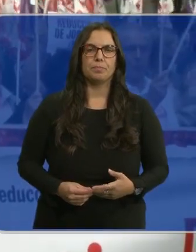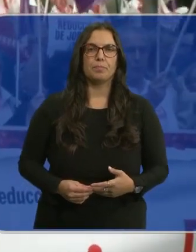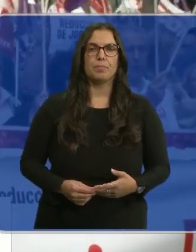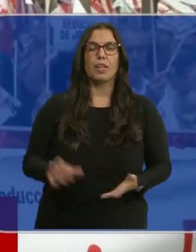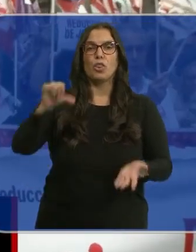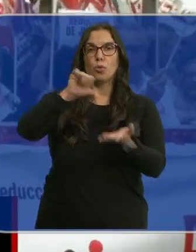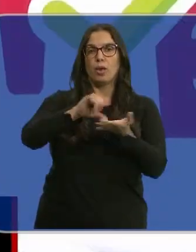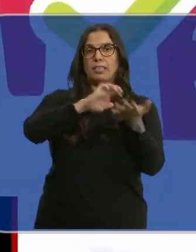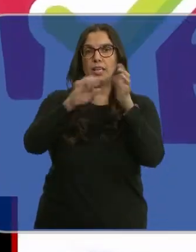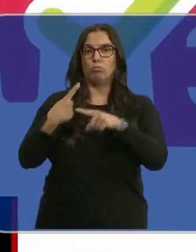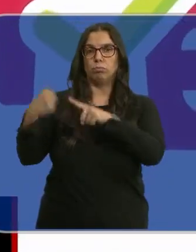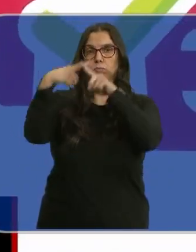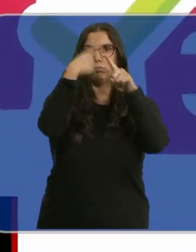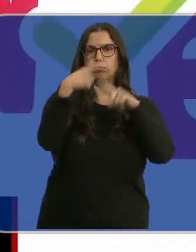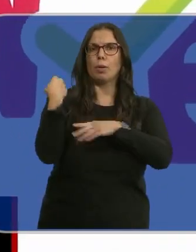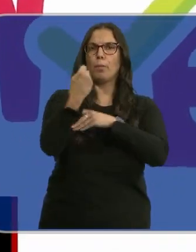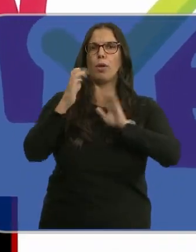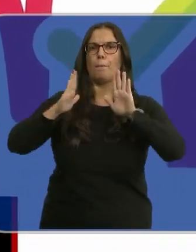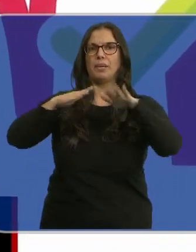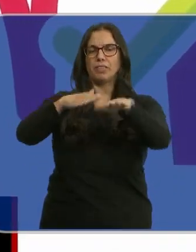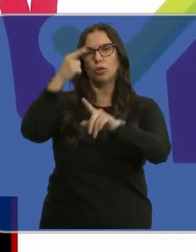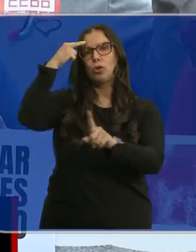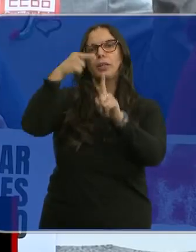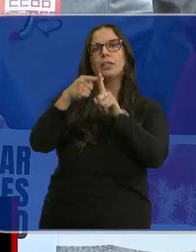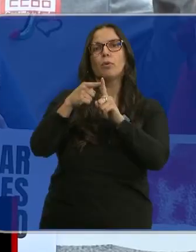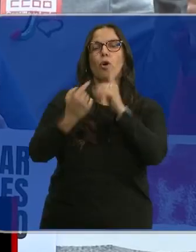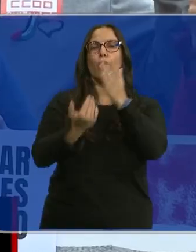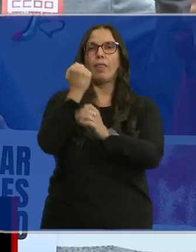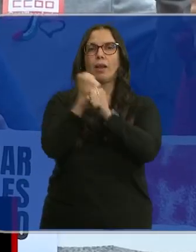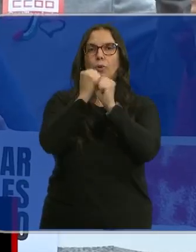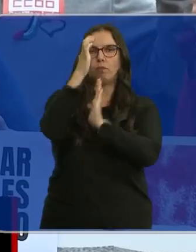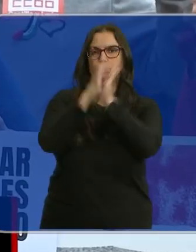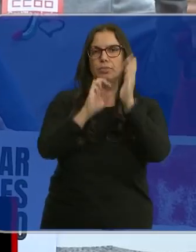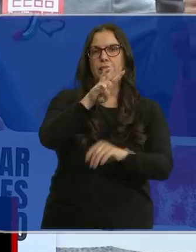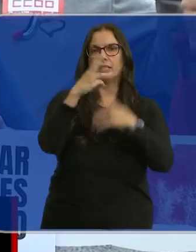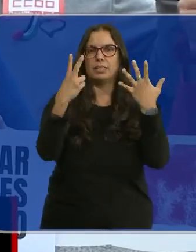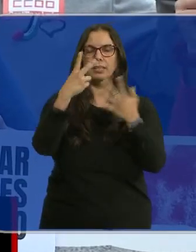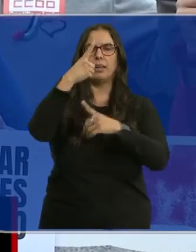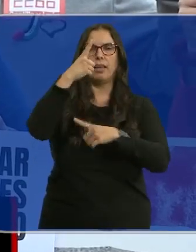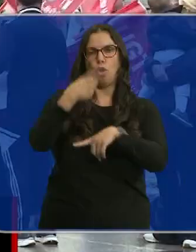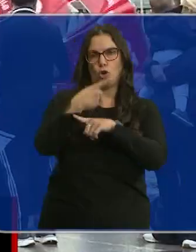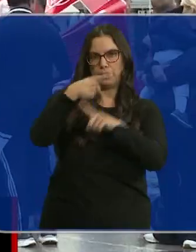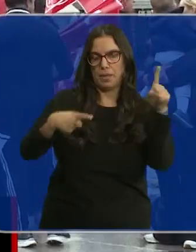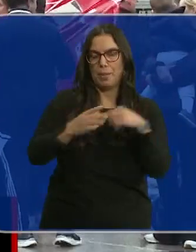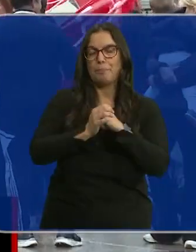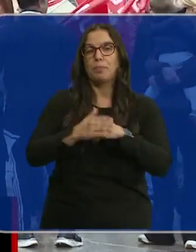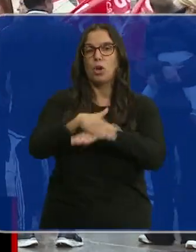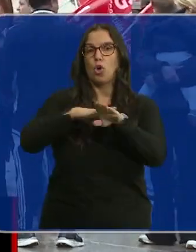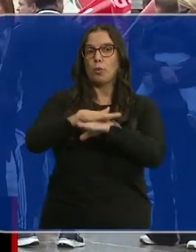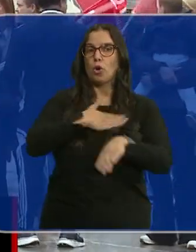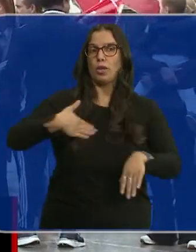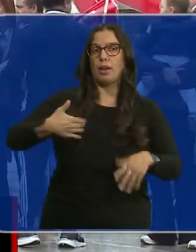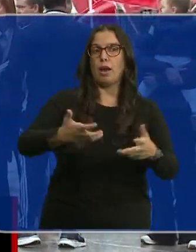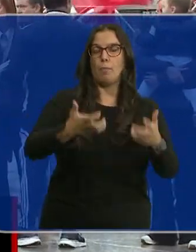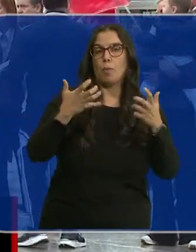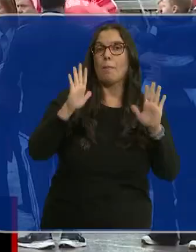Las ciudades de Castilla y León secundan las manifestaciones a favor de reducir la jornada laboral a 37 horas y media. El Gobierno pretende aprobar esta